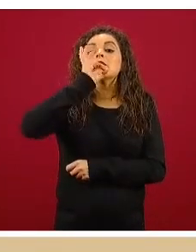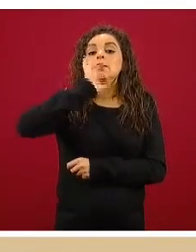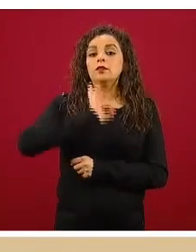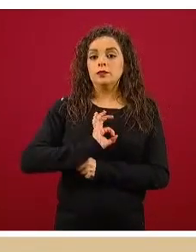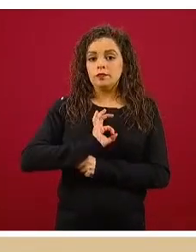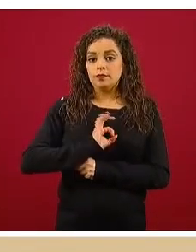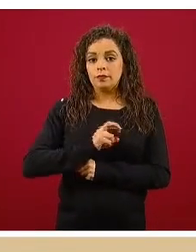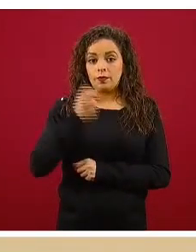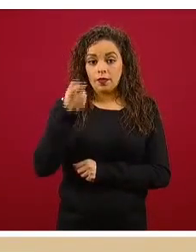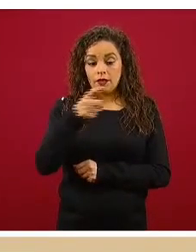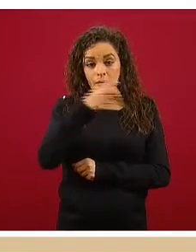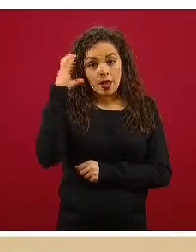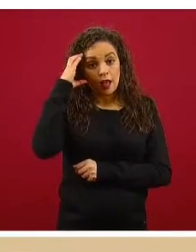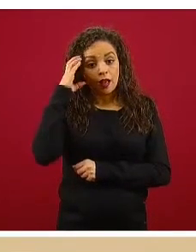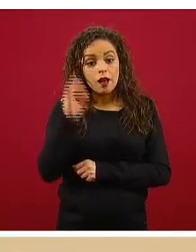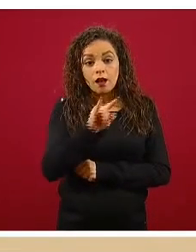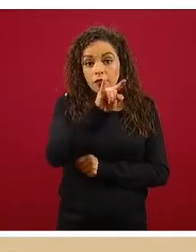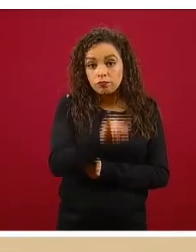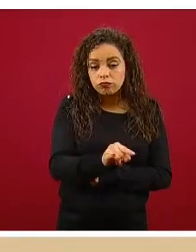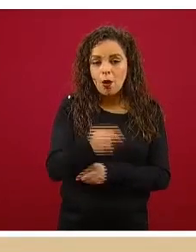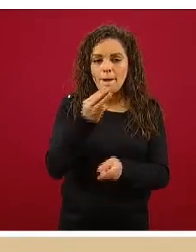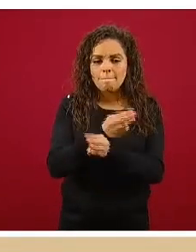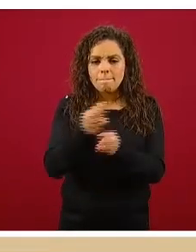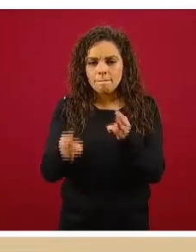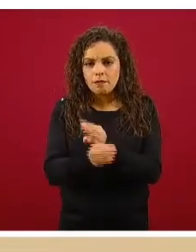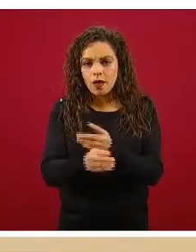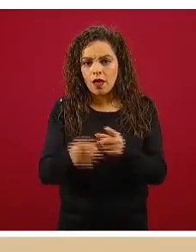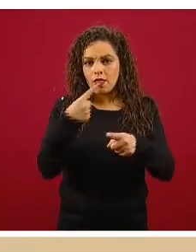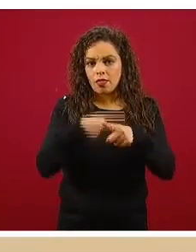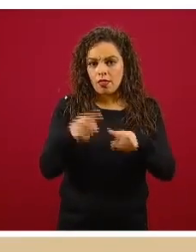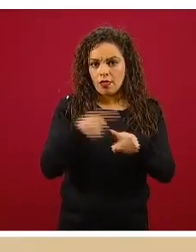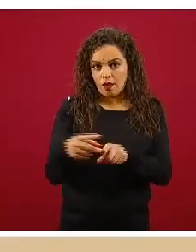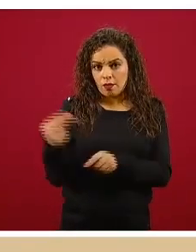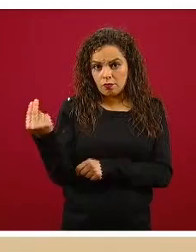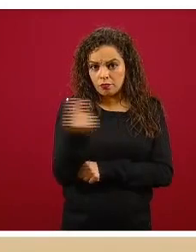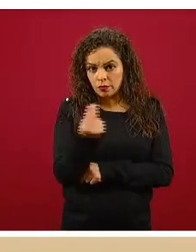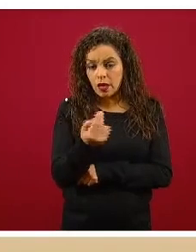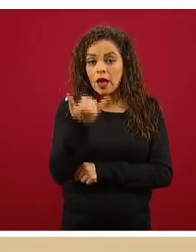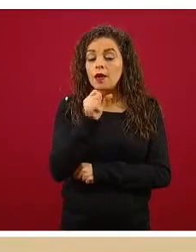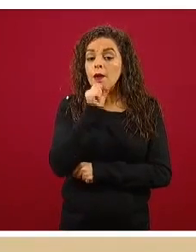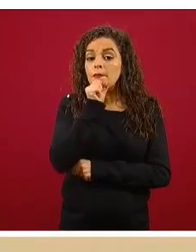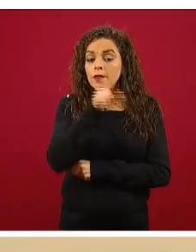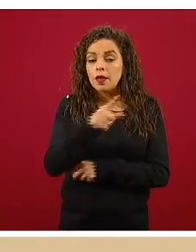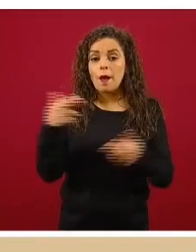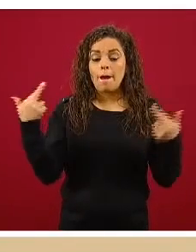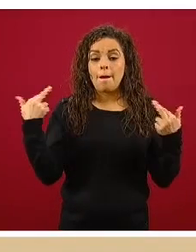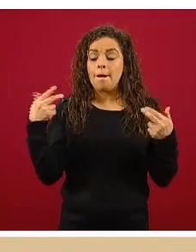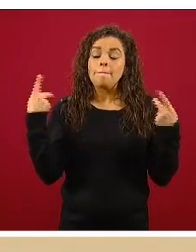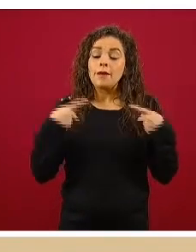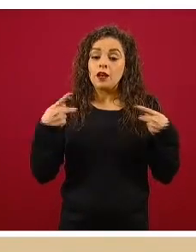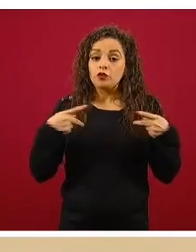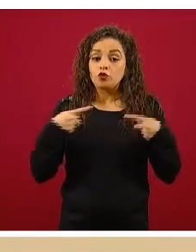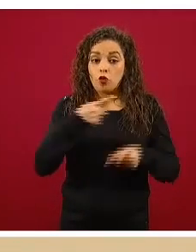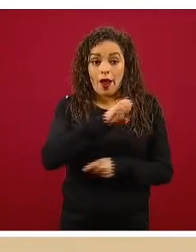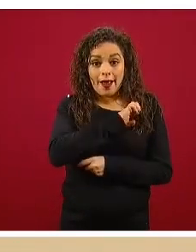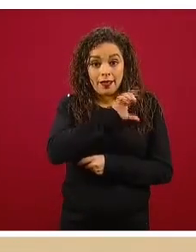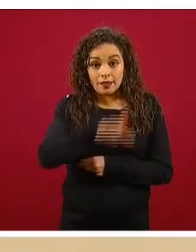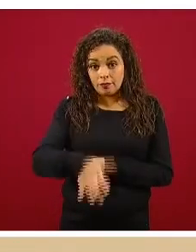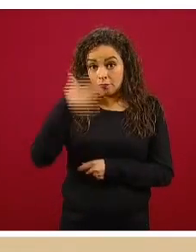su recurso material de insumos, así como el personal altamente especializado que las